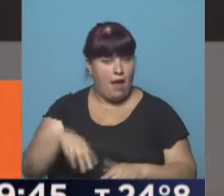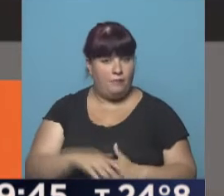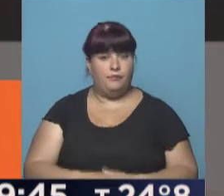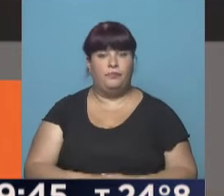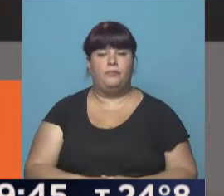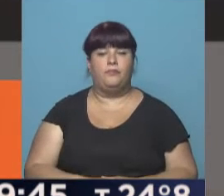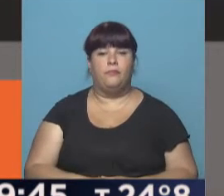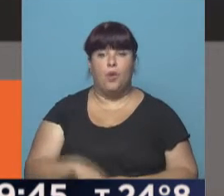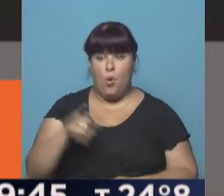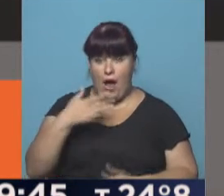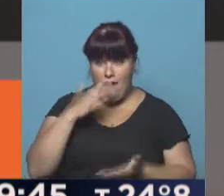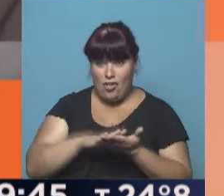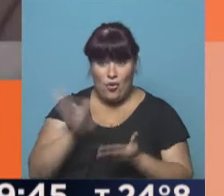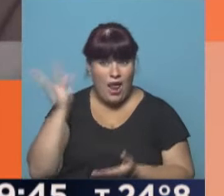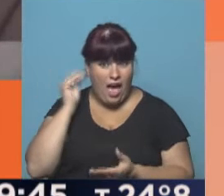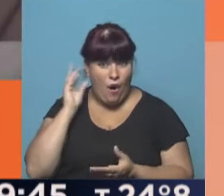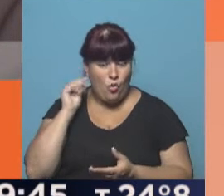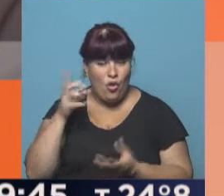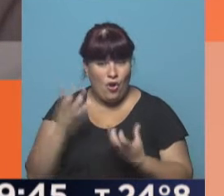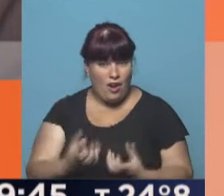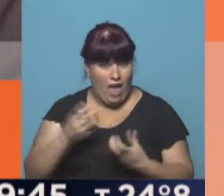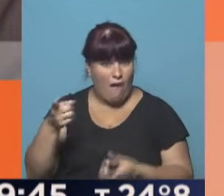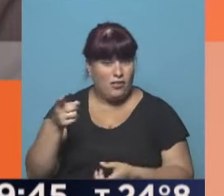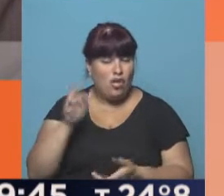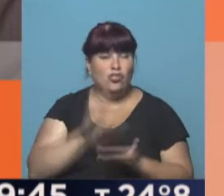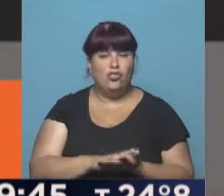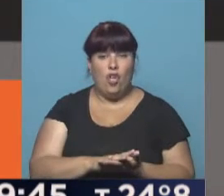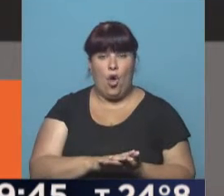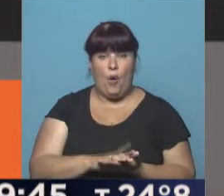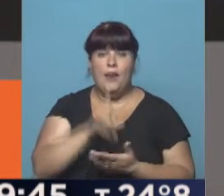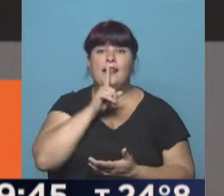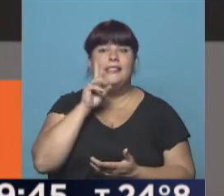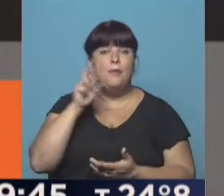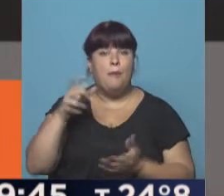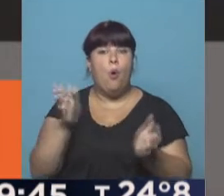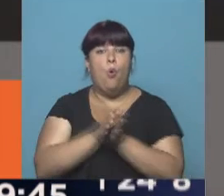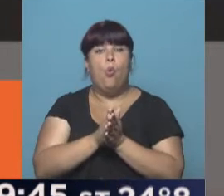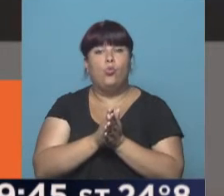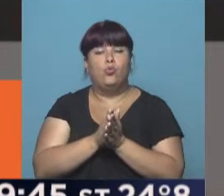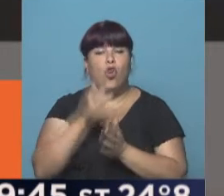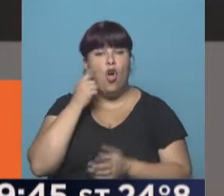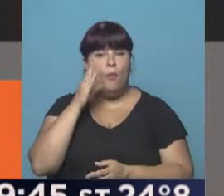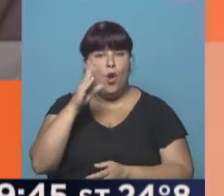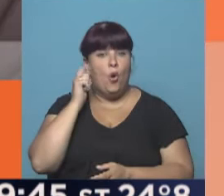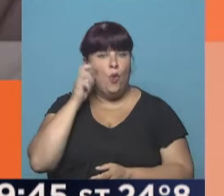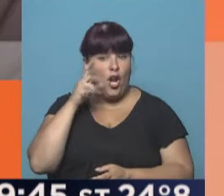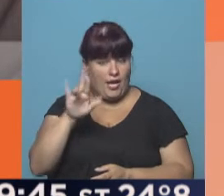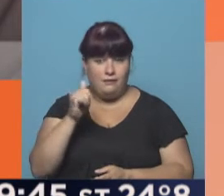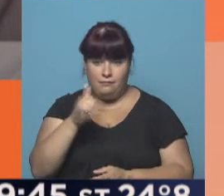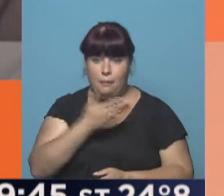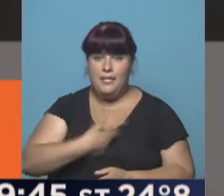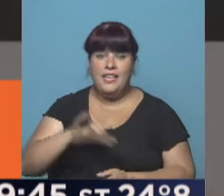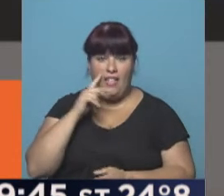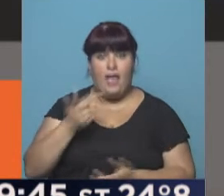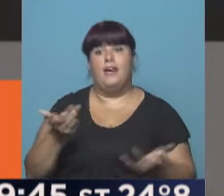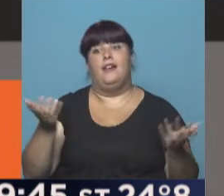usted se refiere al audio 11 al audio que tiene timerman con el señor borger sí exacto presidente